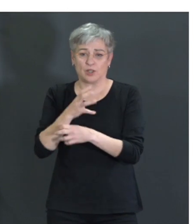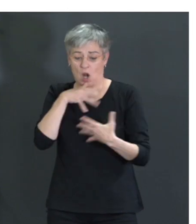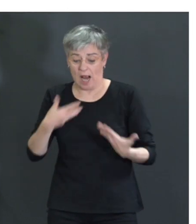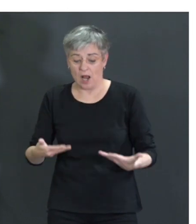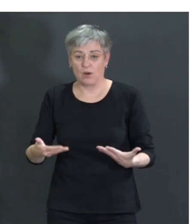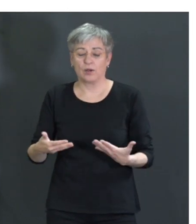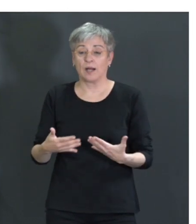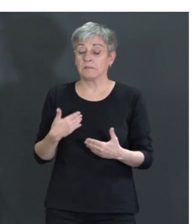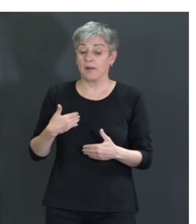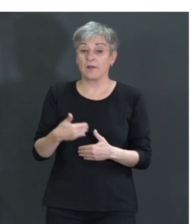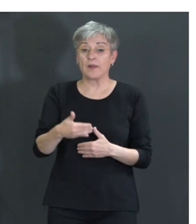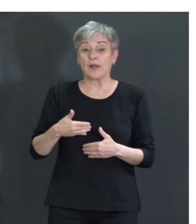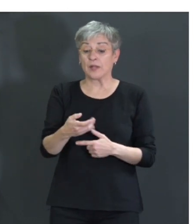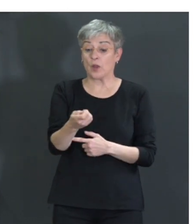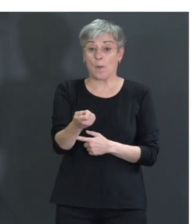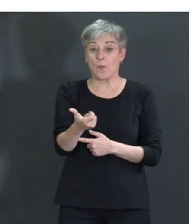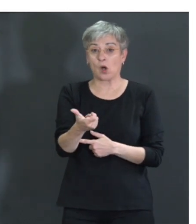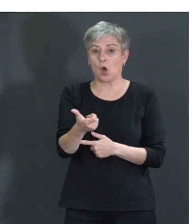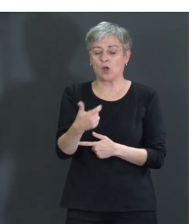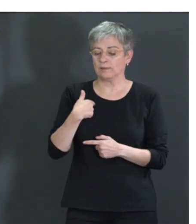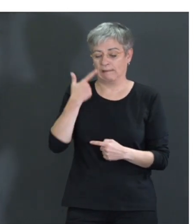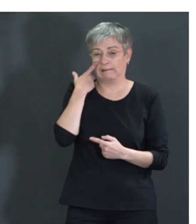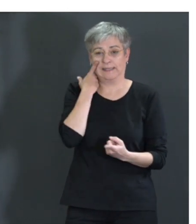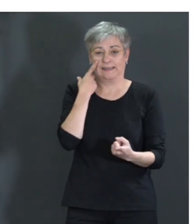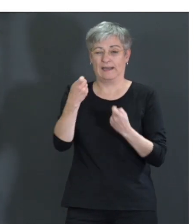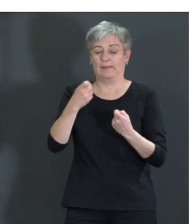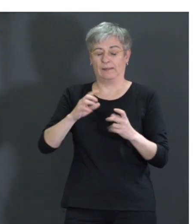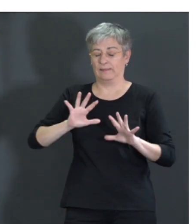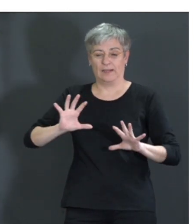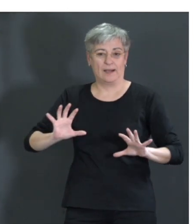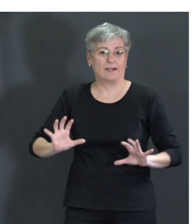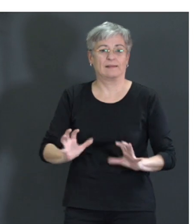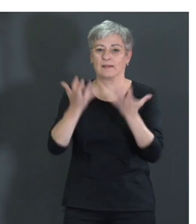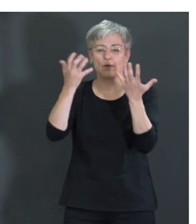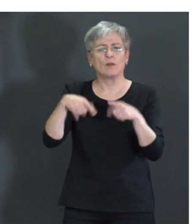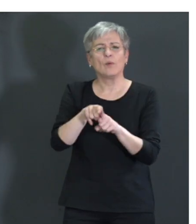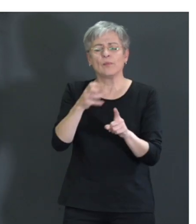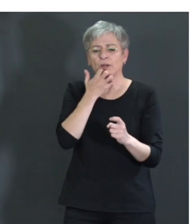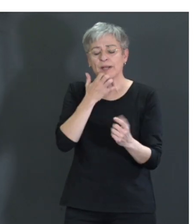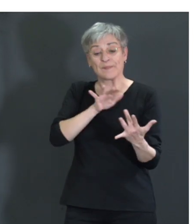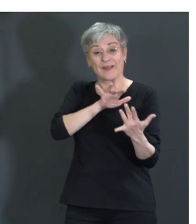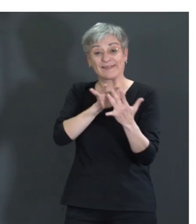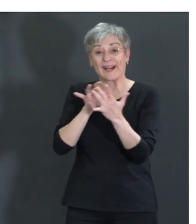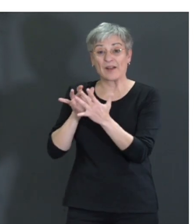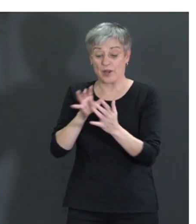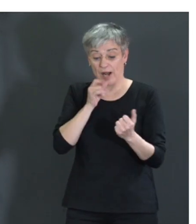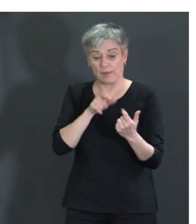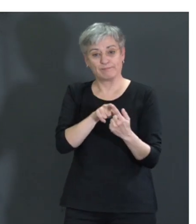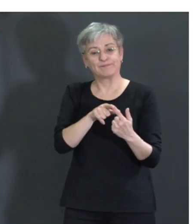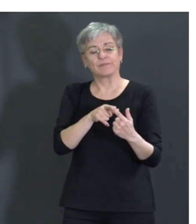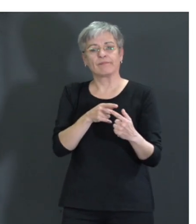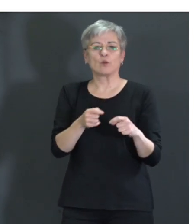en breve va a haber una revolución muy grande, porque este tipo de dispositivos, la interacción que puedes hacer con ellos es